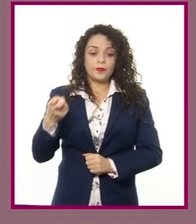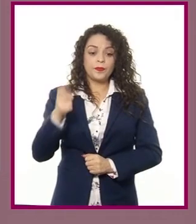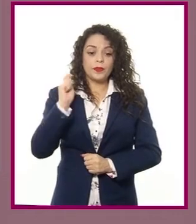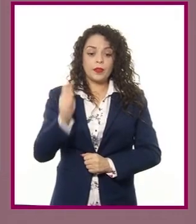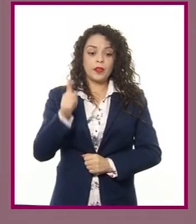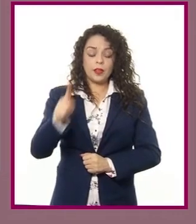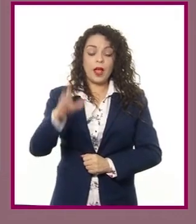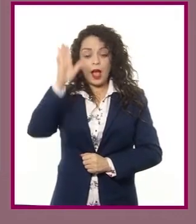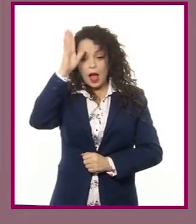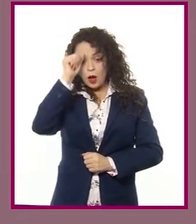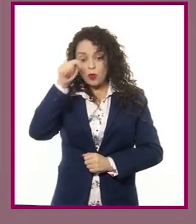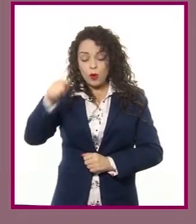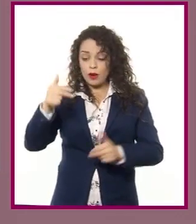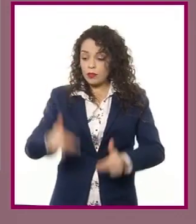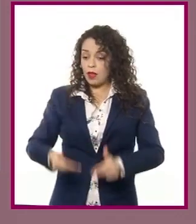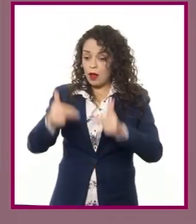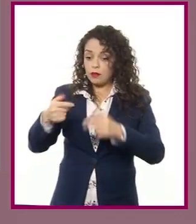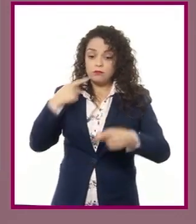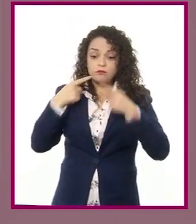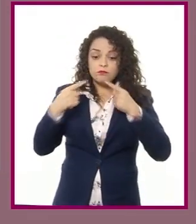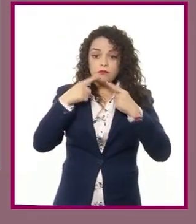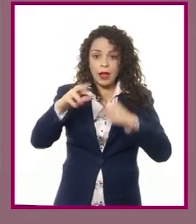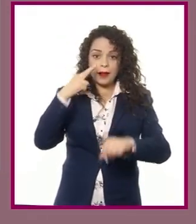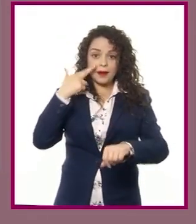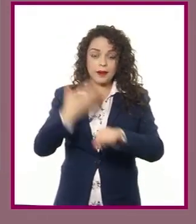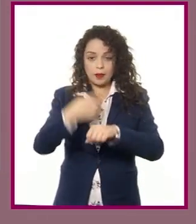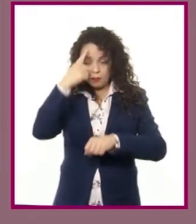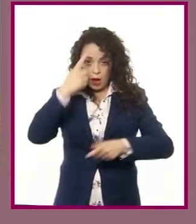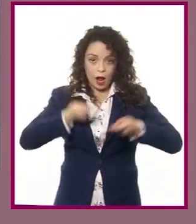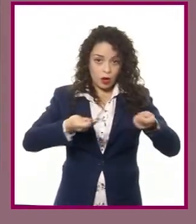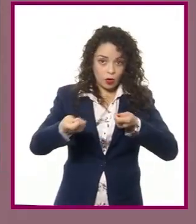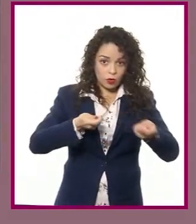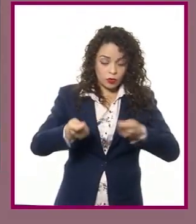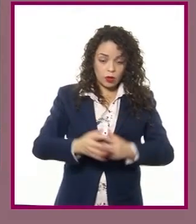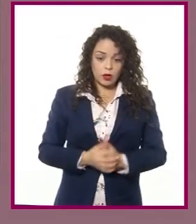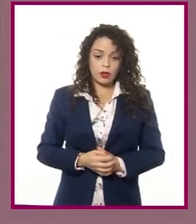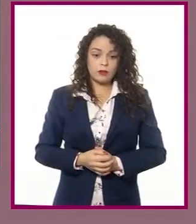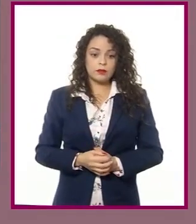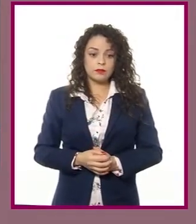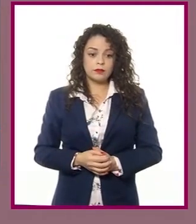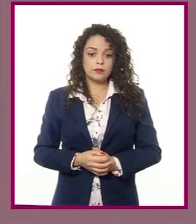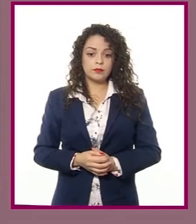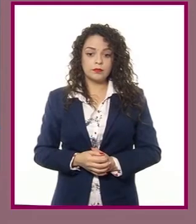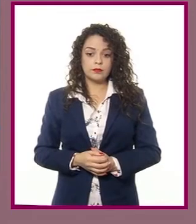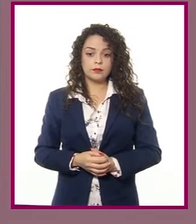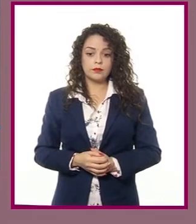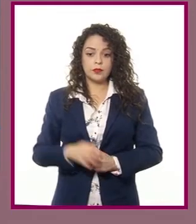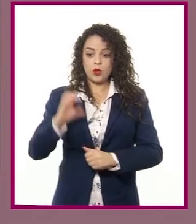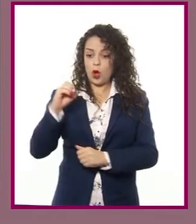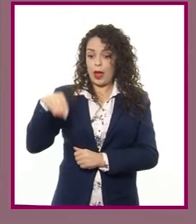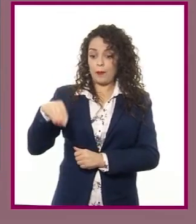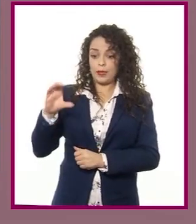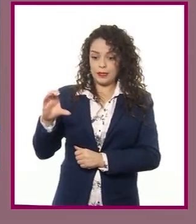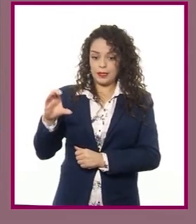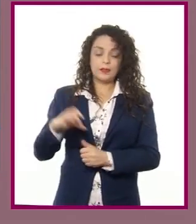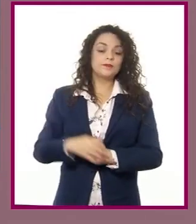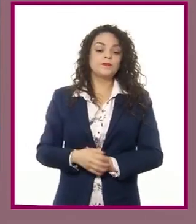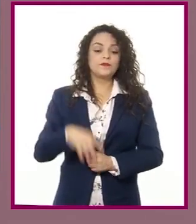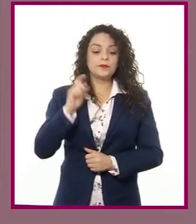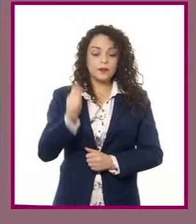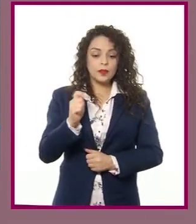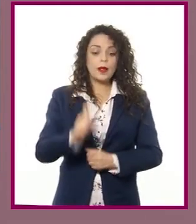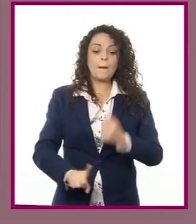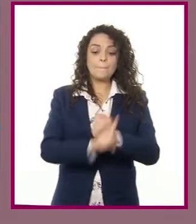acuerdos comerciales negociados por la mayor parte de los países del mundo. Establece los procedimientos de solución de disputas sobre